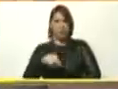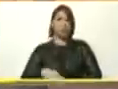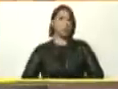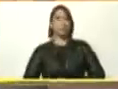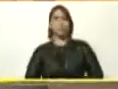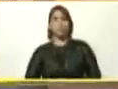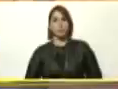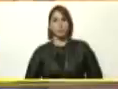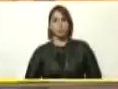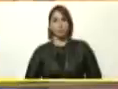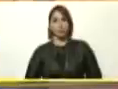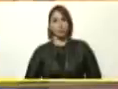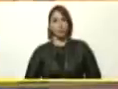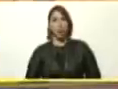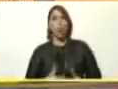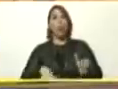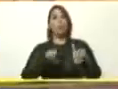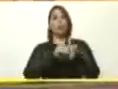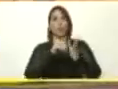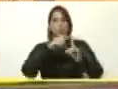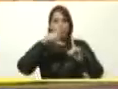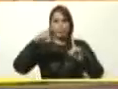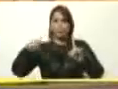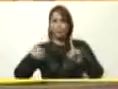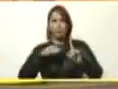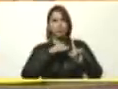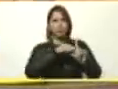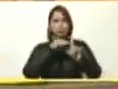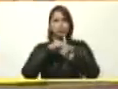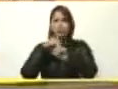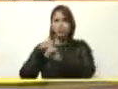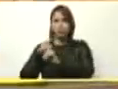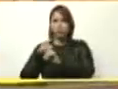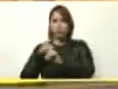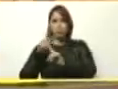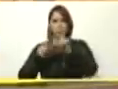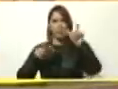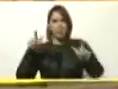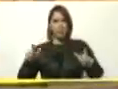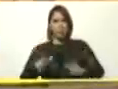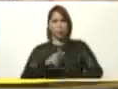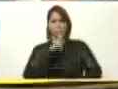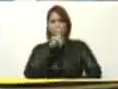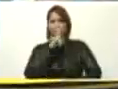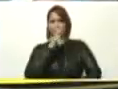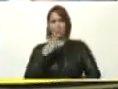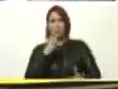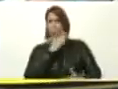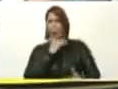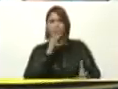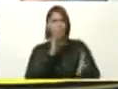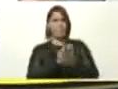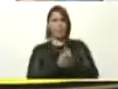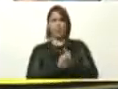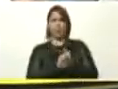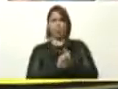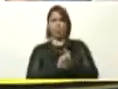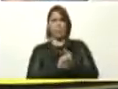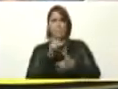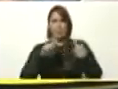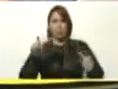Están siendo objeto las refinerías, ataques de enemigos infiltrados, enemigos